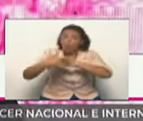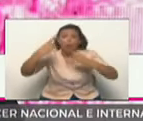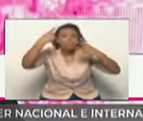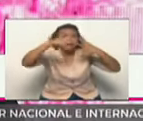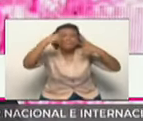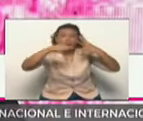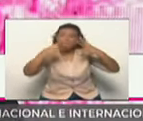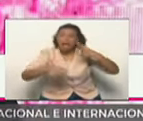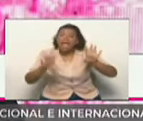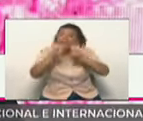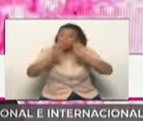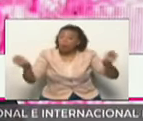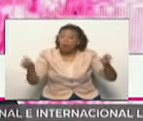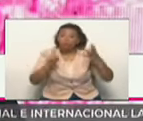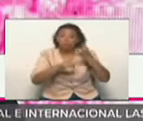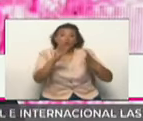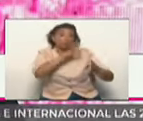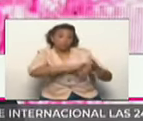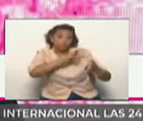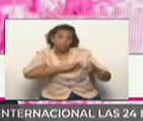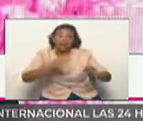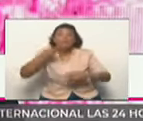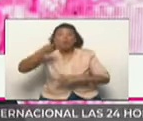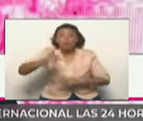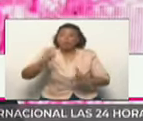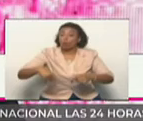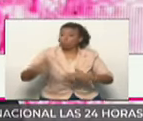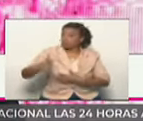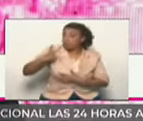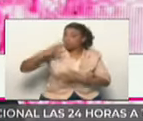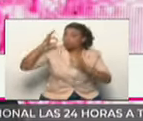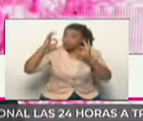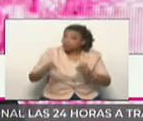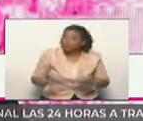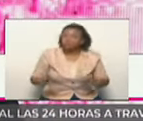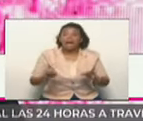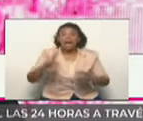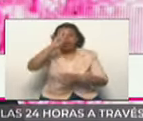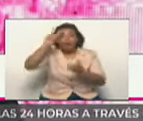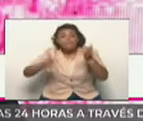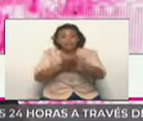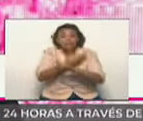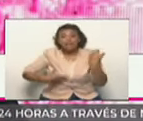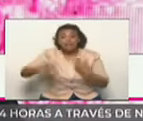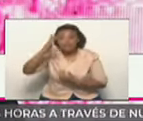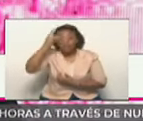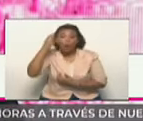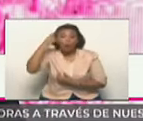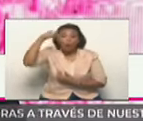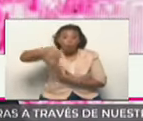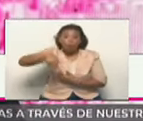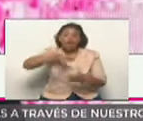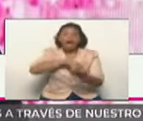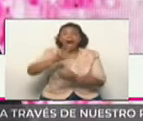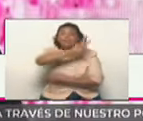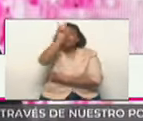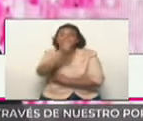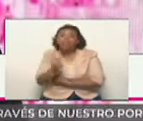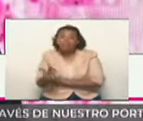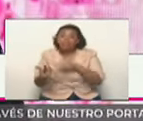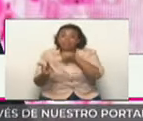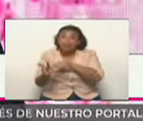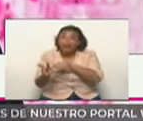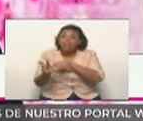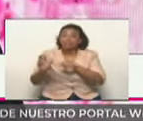tecnológico, educativo, bueno, y políticos, diplomáticos. La vicepresidenta está llegando hoy a Vietnam, miembro